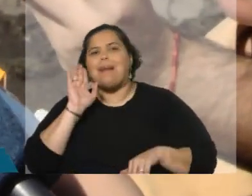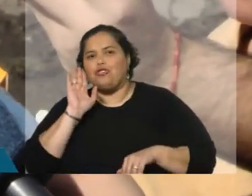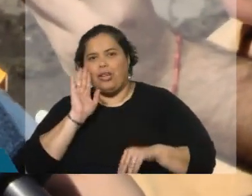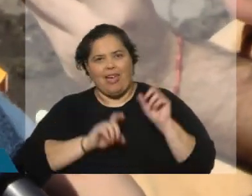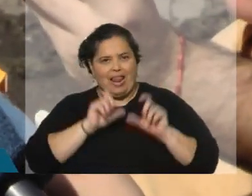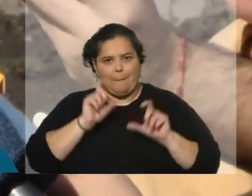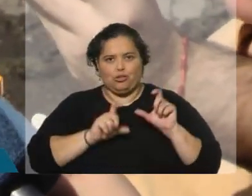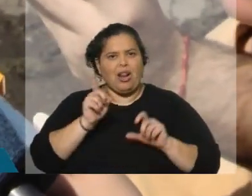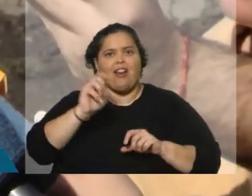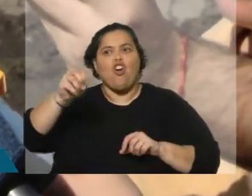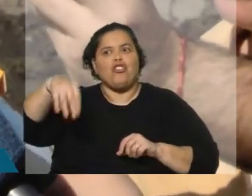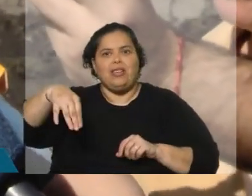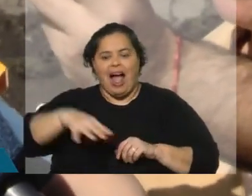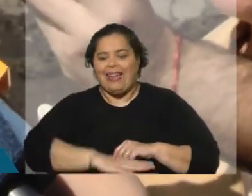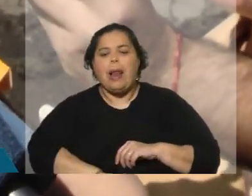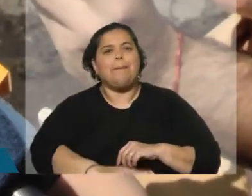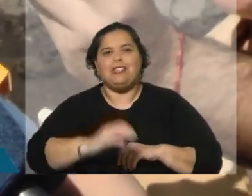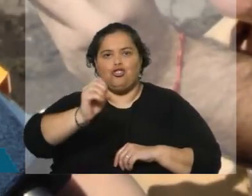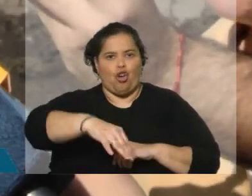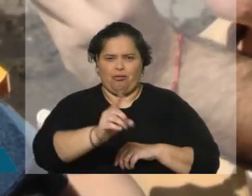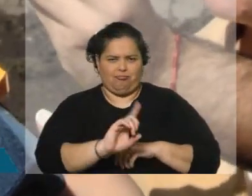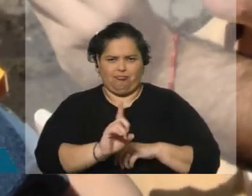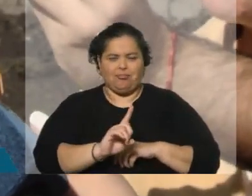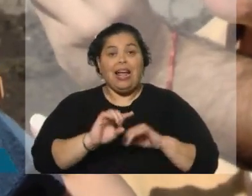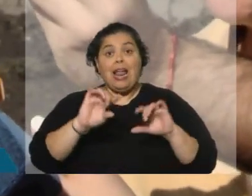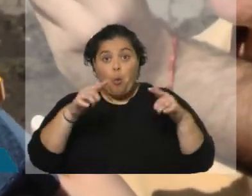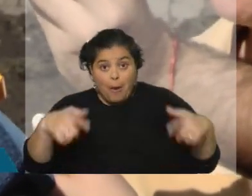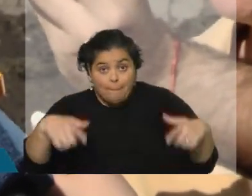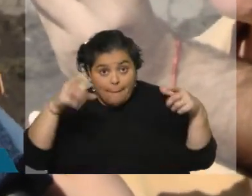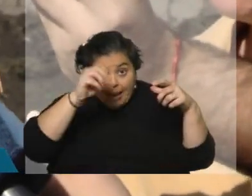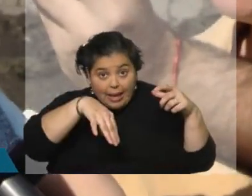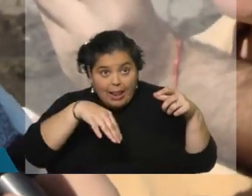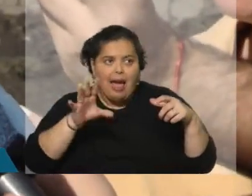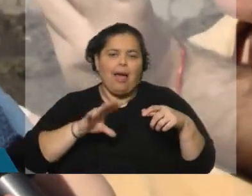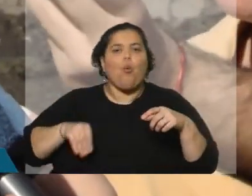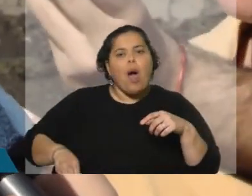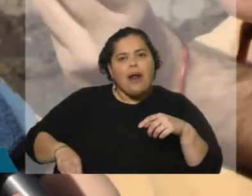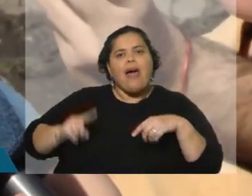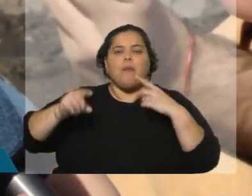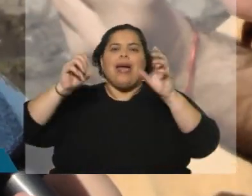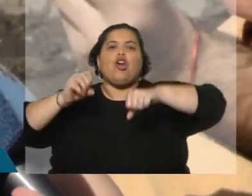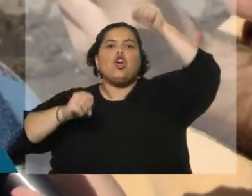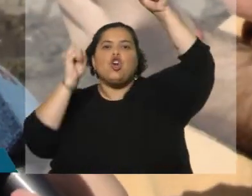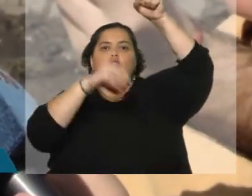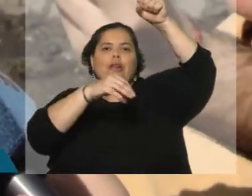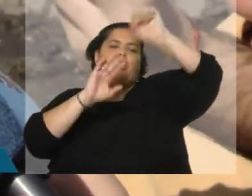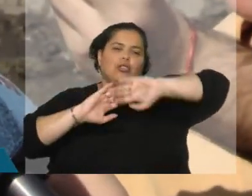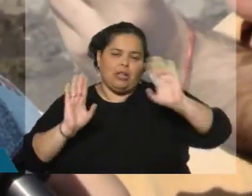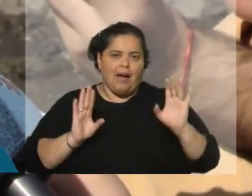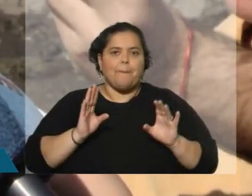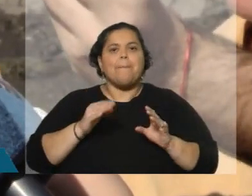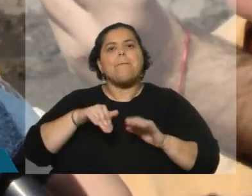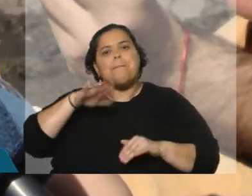personas no tiran los papeles al piso, no tiran, sino que si no hay papelera, lo llevan al contenedor más cercano. ¿Tá? Que los grandes problemas de limpieza se dan